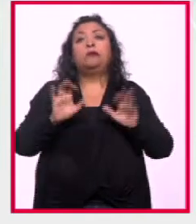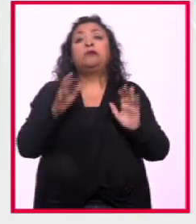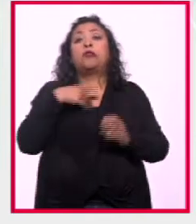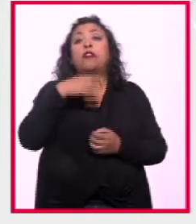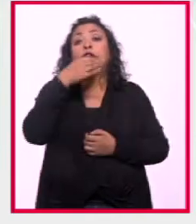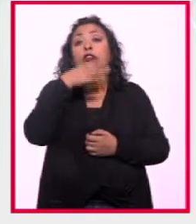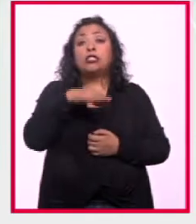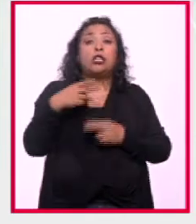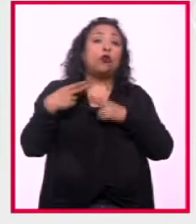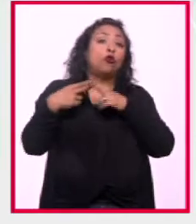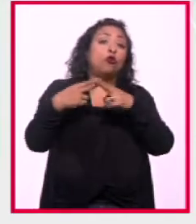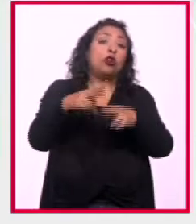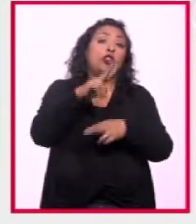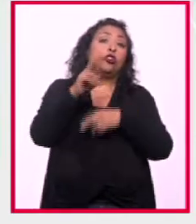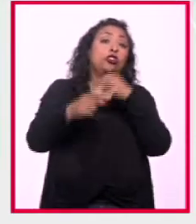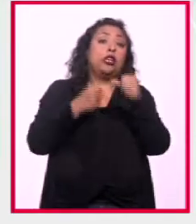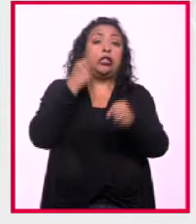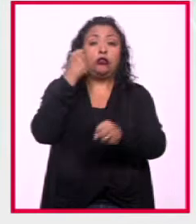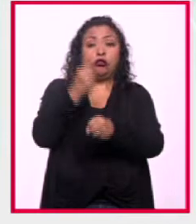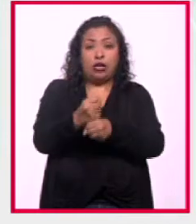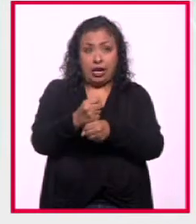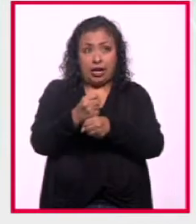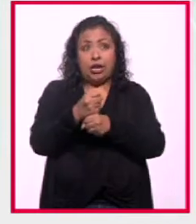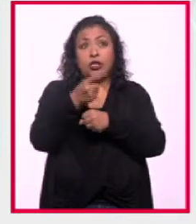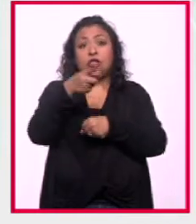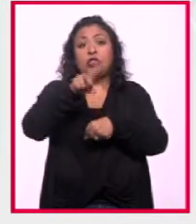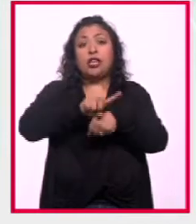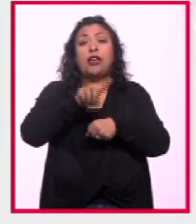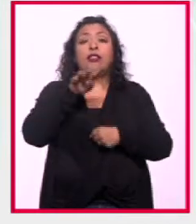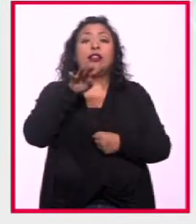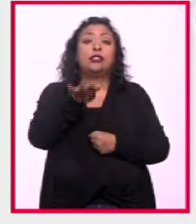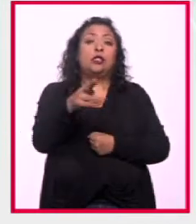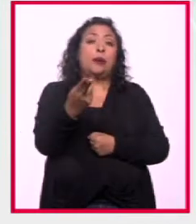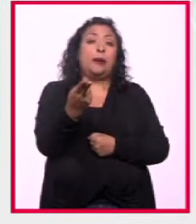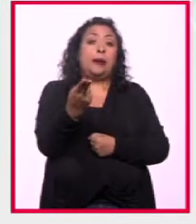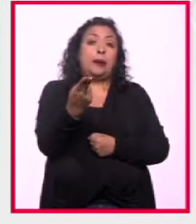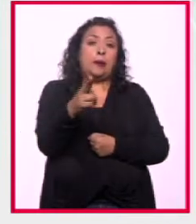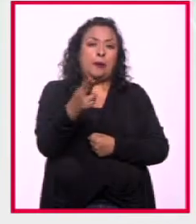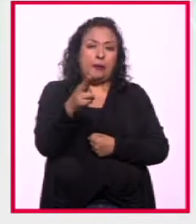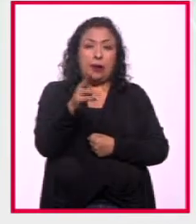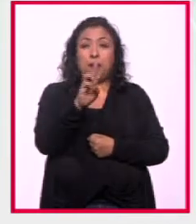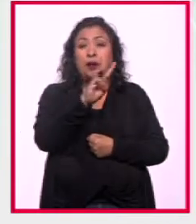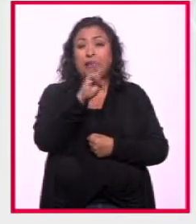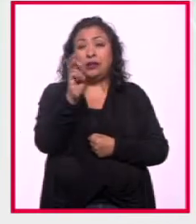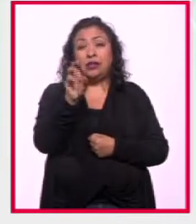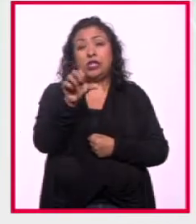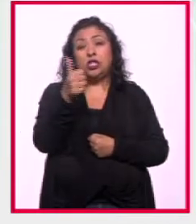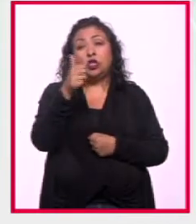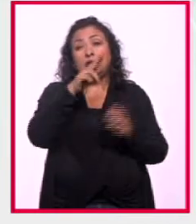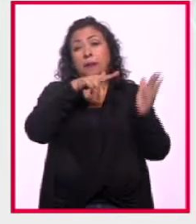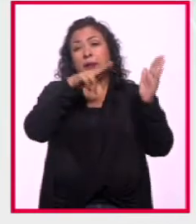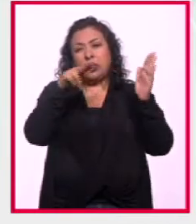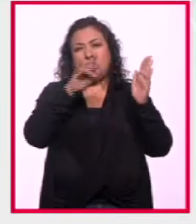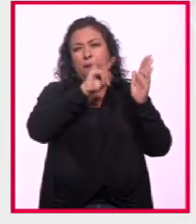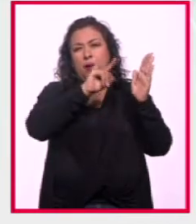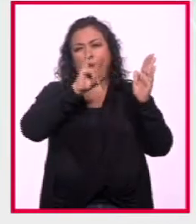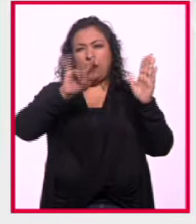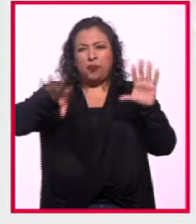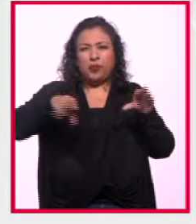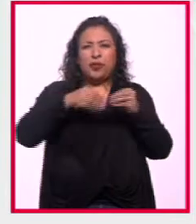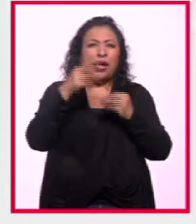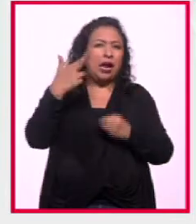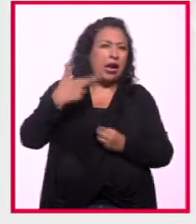celebra su bicentenario este 19 de noviembre y con 311 pinturas de la colección real